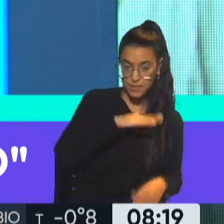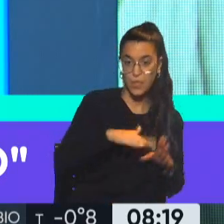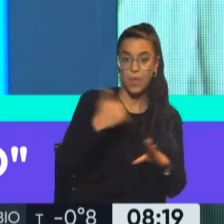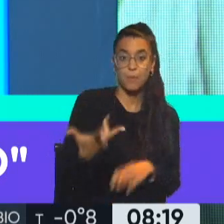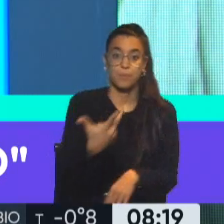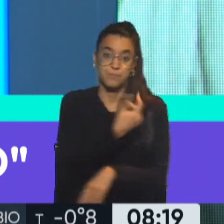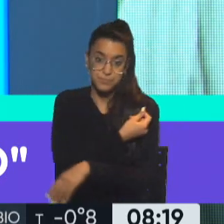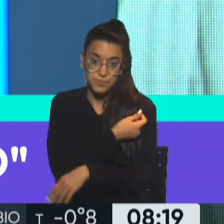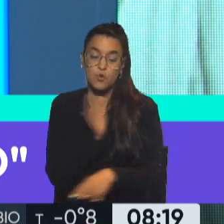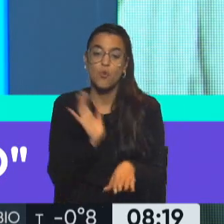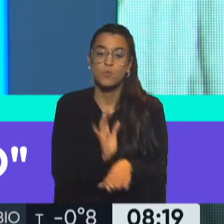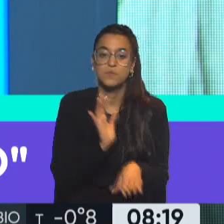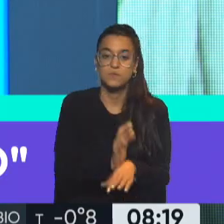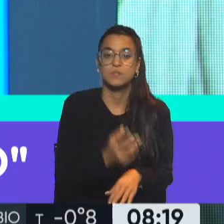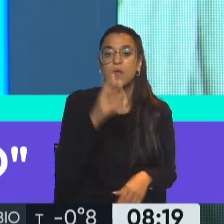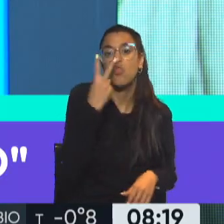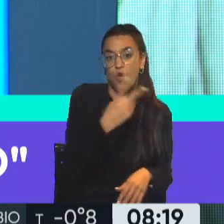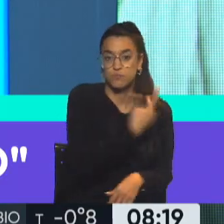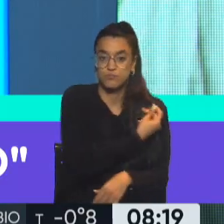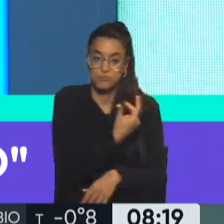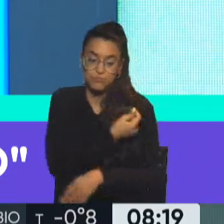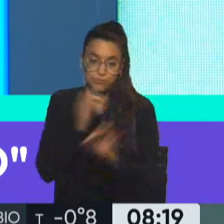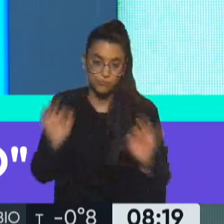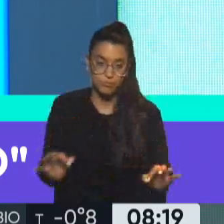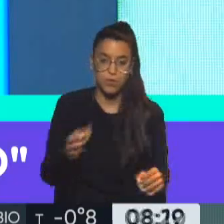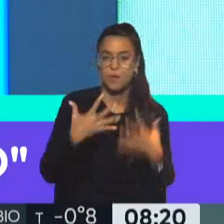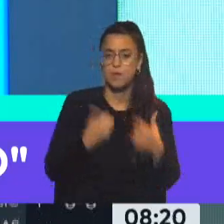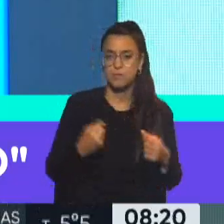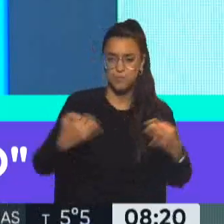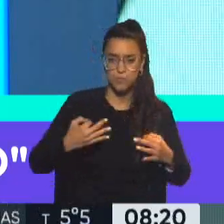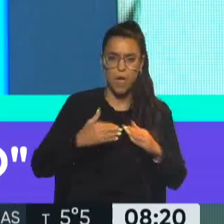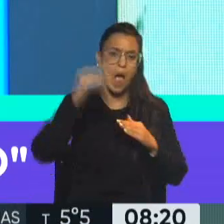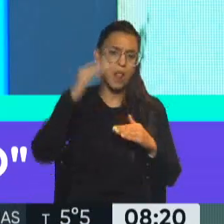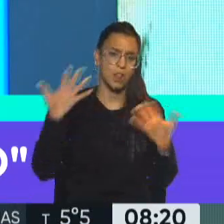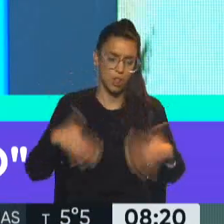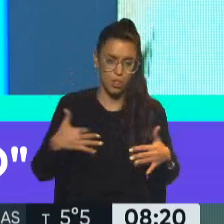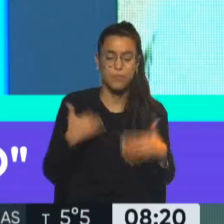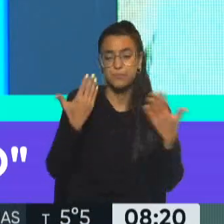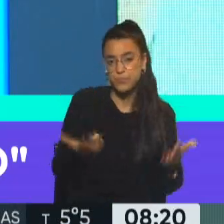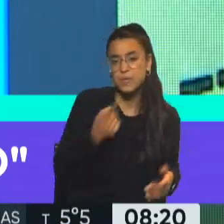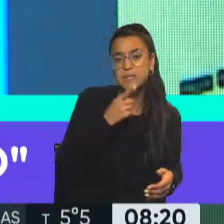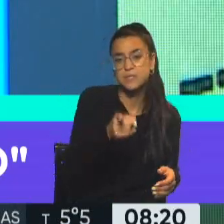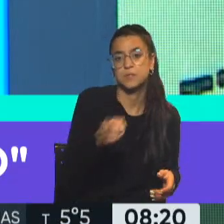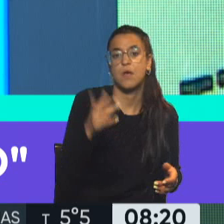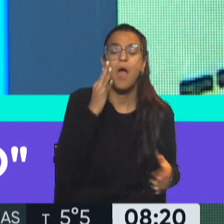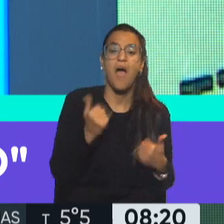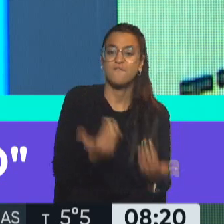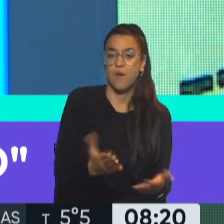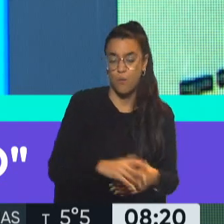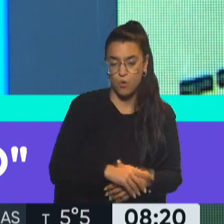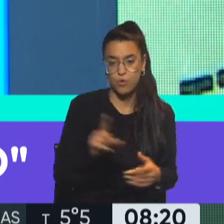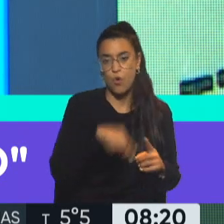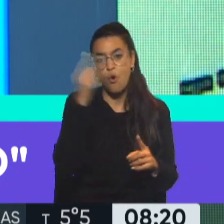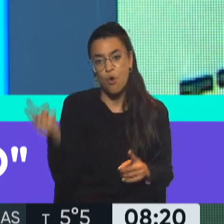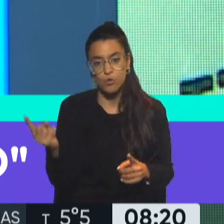una dosis es como si tuviera el esquema completo, tiene niveles de anticuerpos muy altos, por lo cual ese es un punto a favor. Claro. El